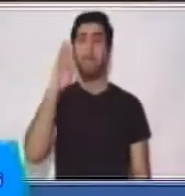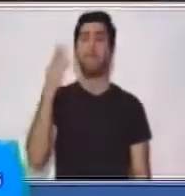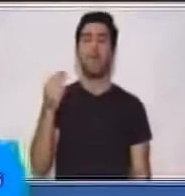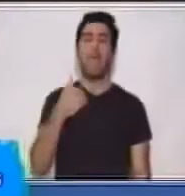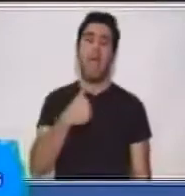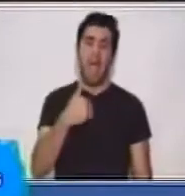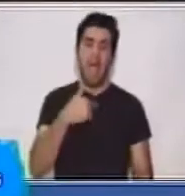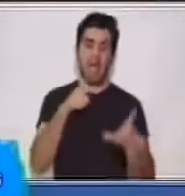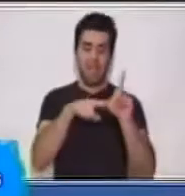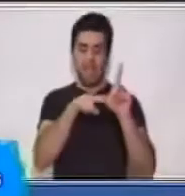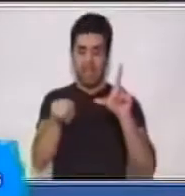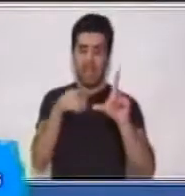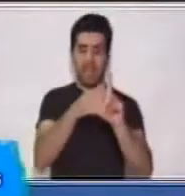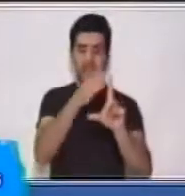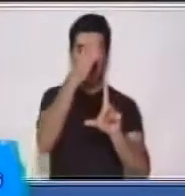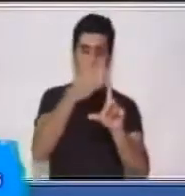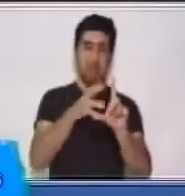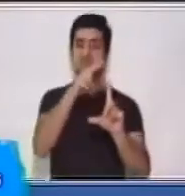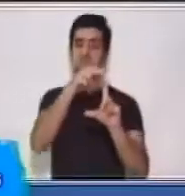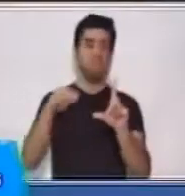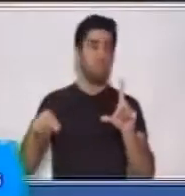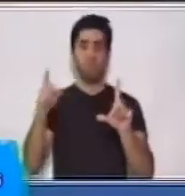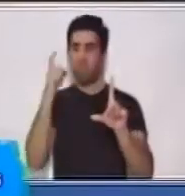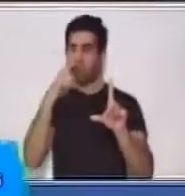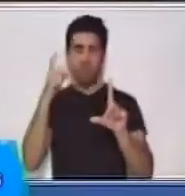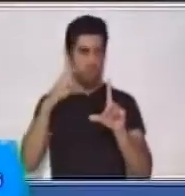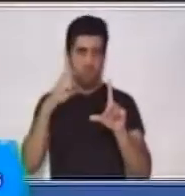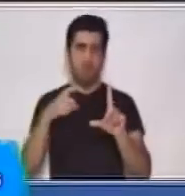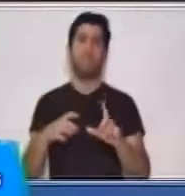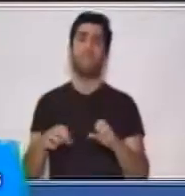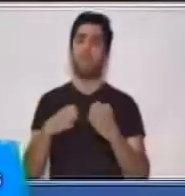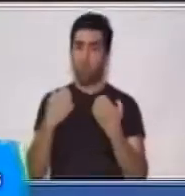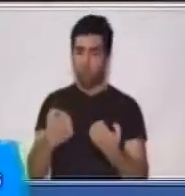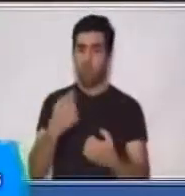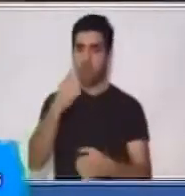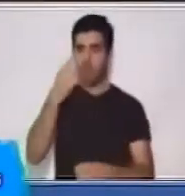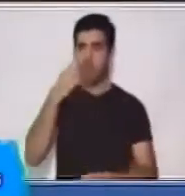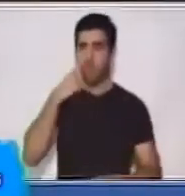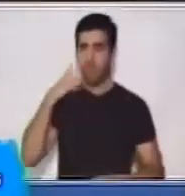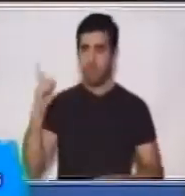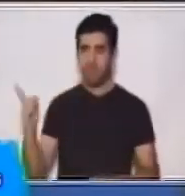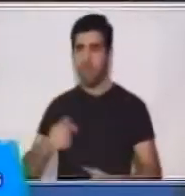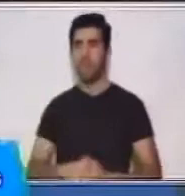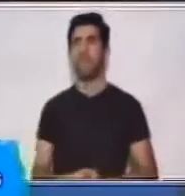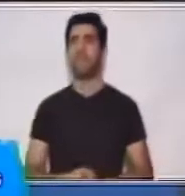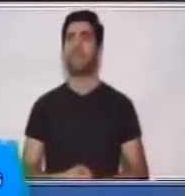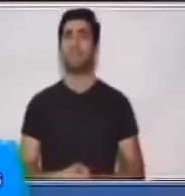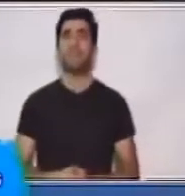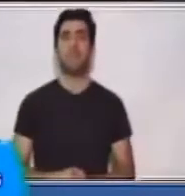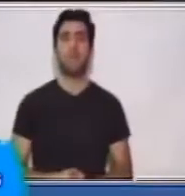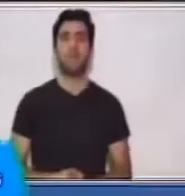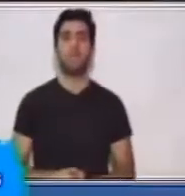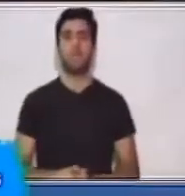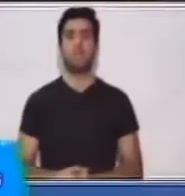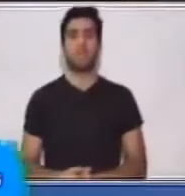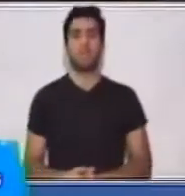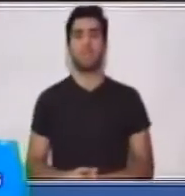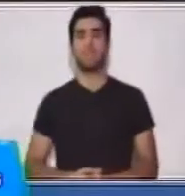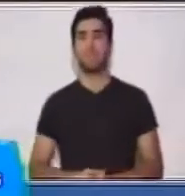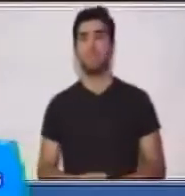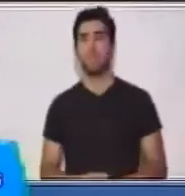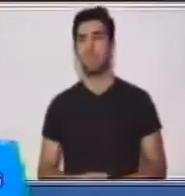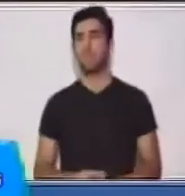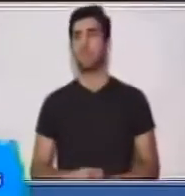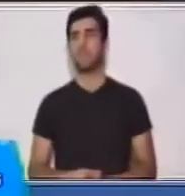los catetos. Entonces planteamos tangente de nuestro ángulo de 68 grados va